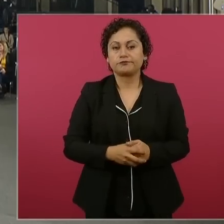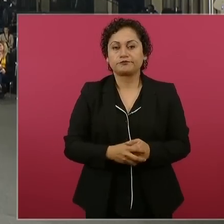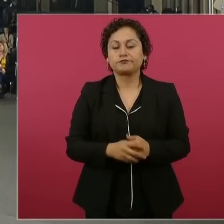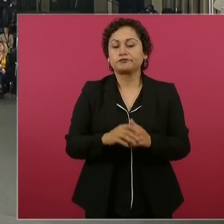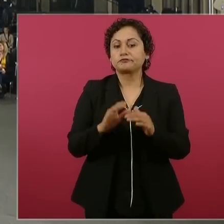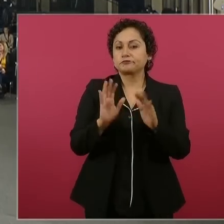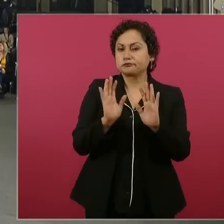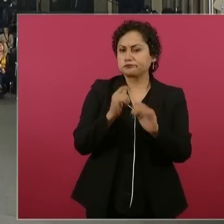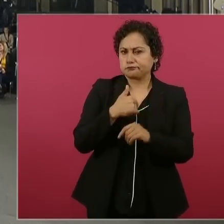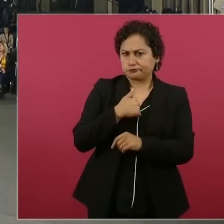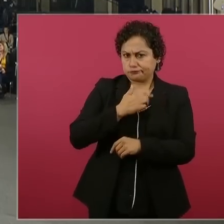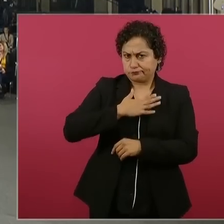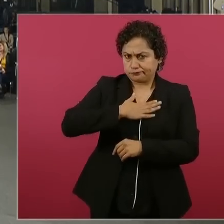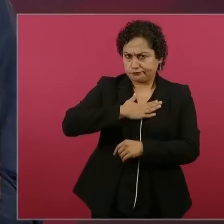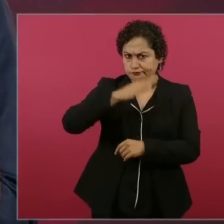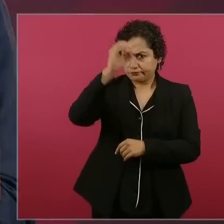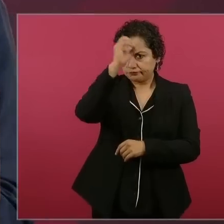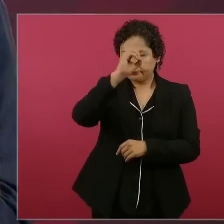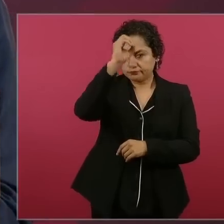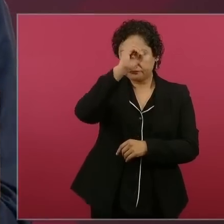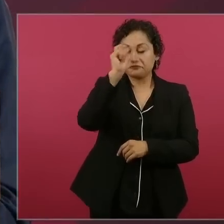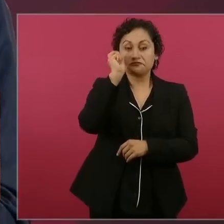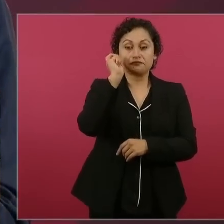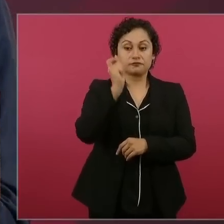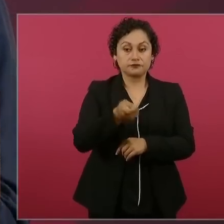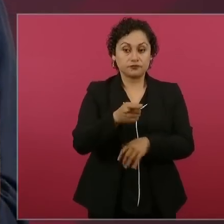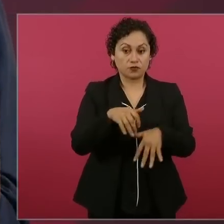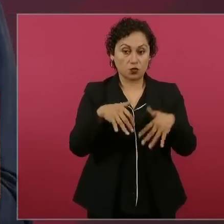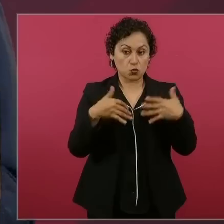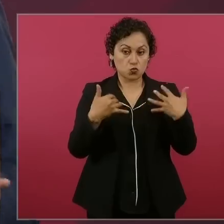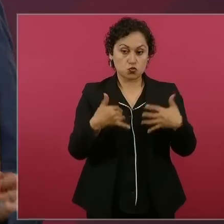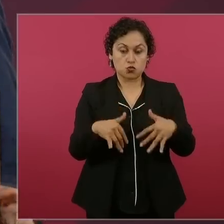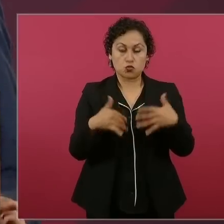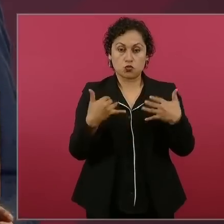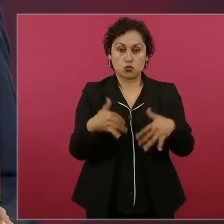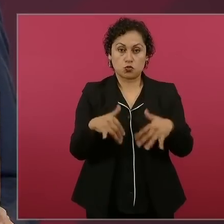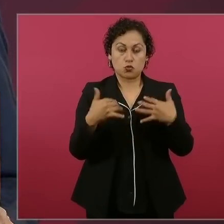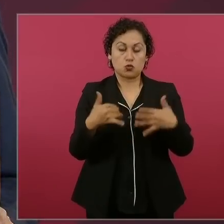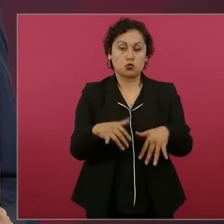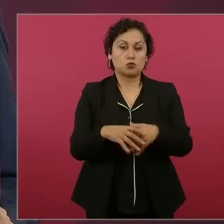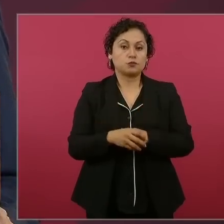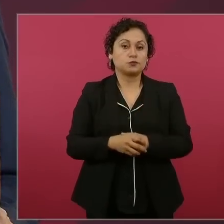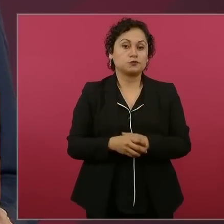es algo muy